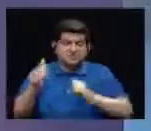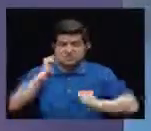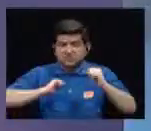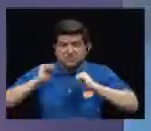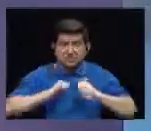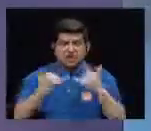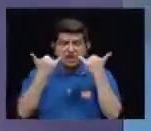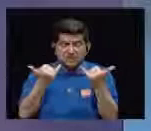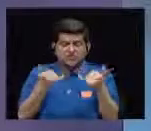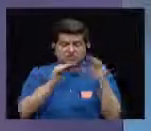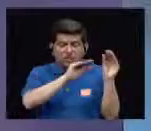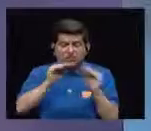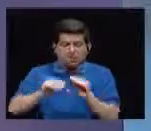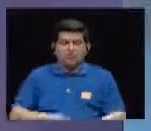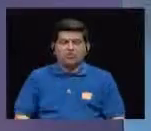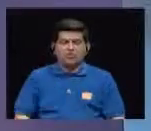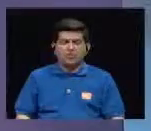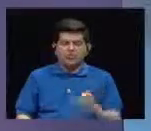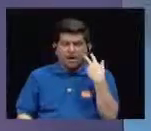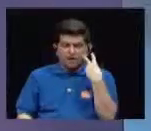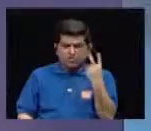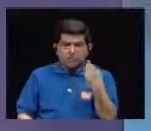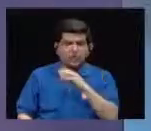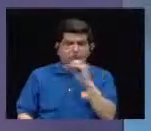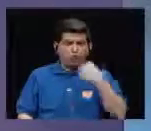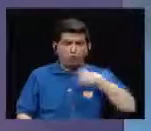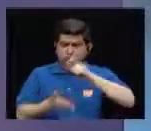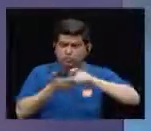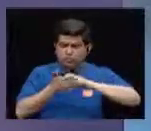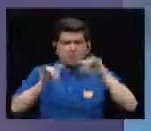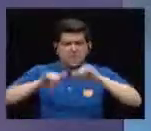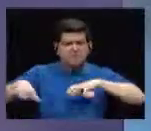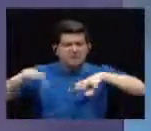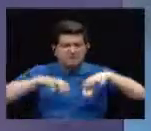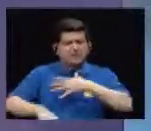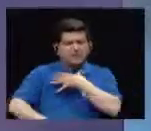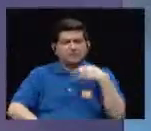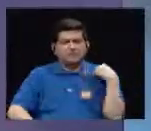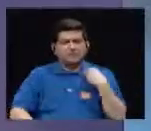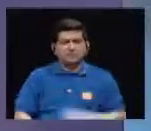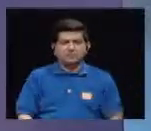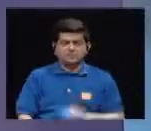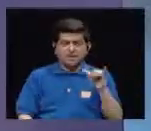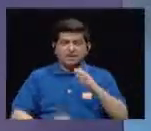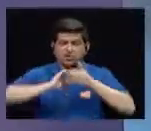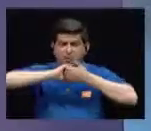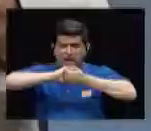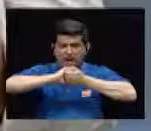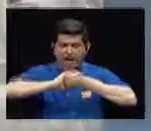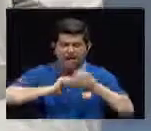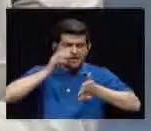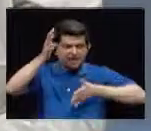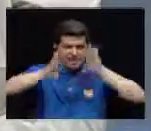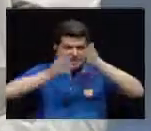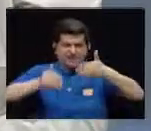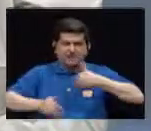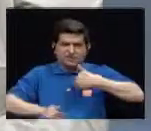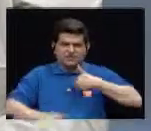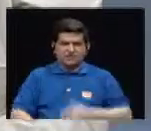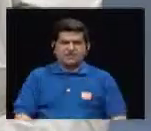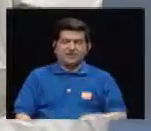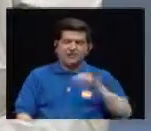teatro, de momento me paso a audiovisuales, si no estoy escribiendo, y me trato de mantener activo en lo que me gusta. Y también hay una alianza creativa, en este